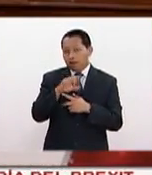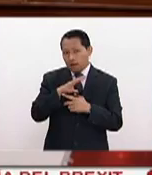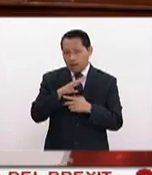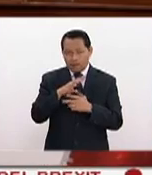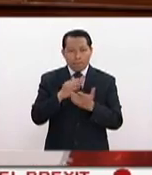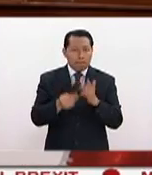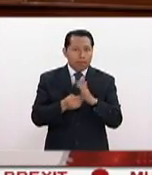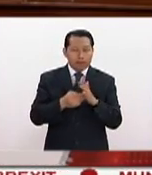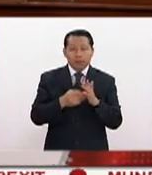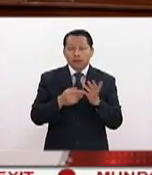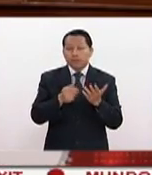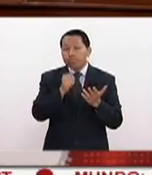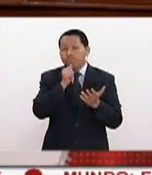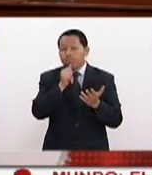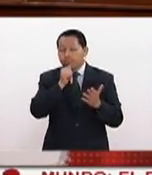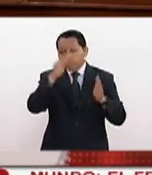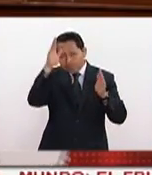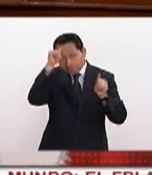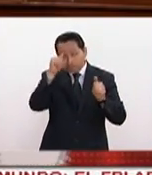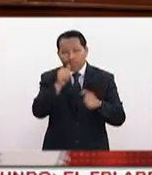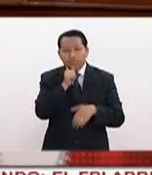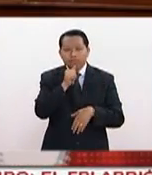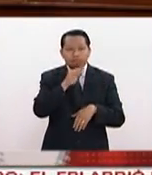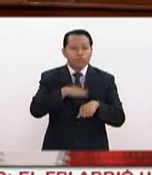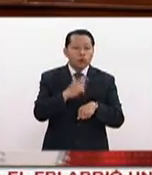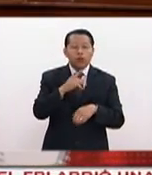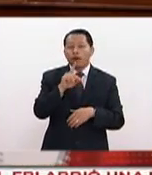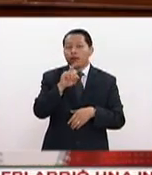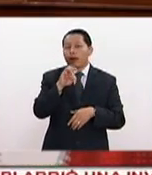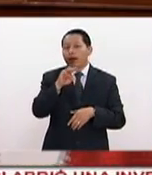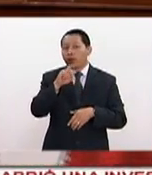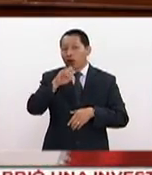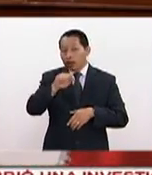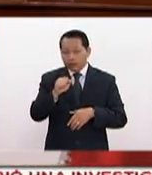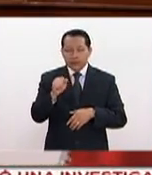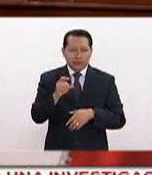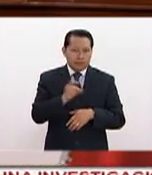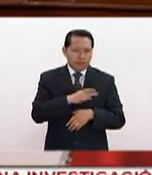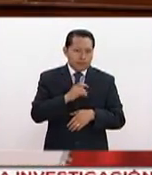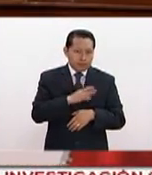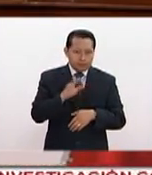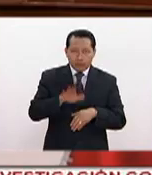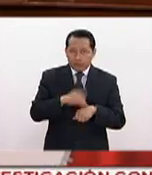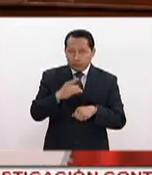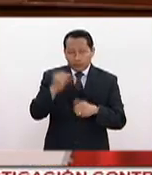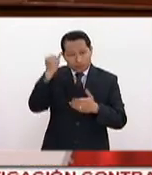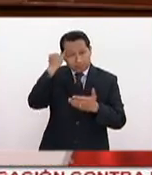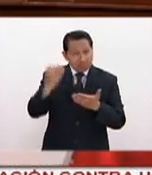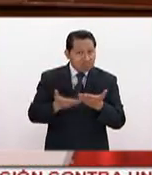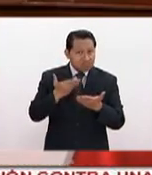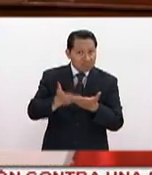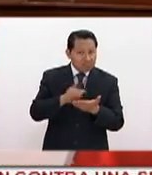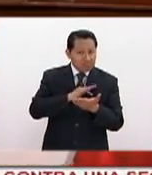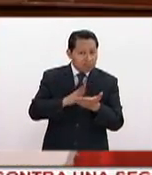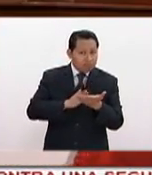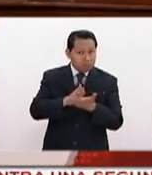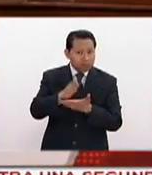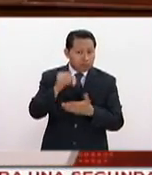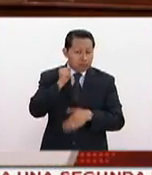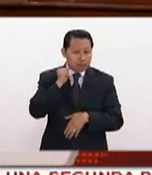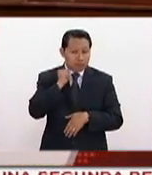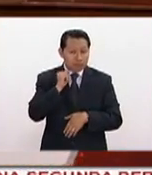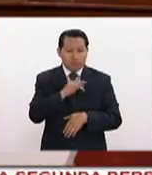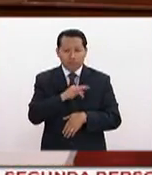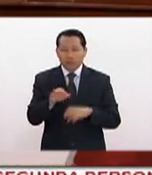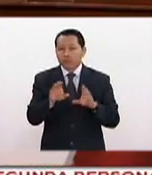mesa, no se han llegado a acuerdos porque los demócratas temen que aun cuando esta iniciativa pudiera pasar en el Senado,